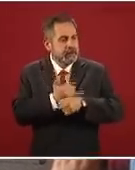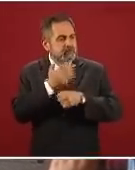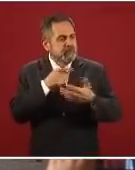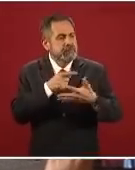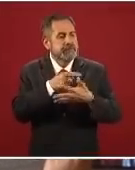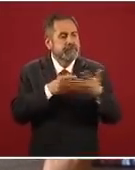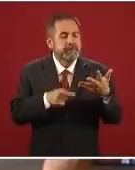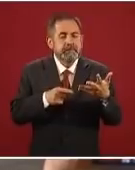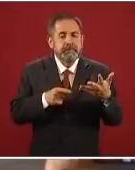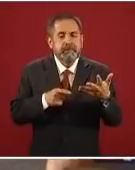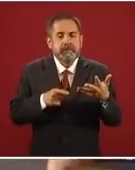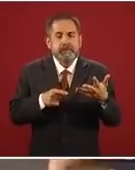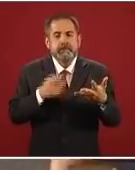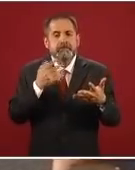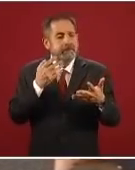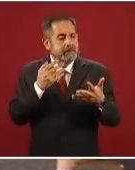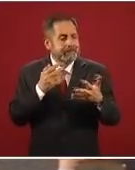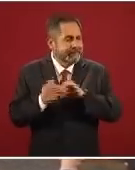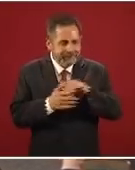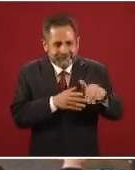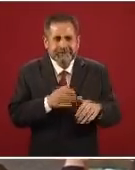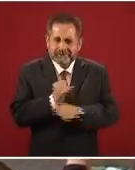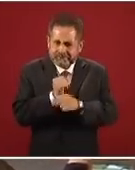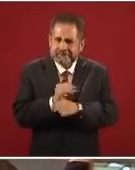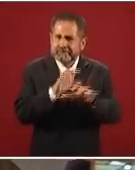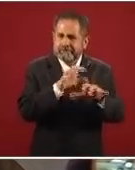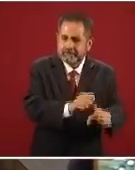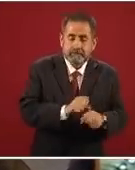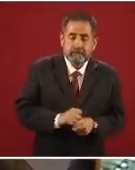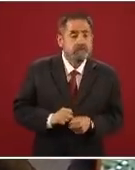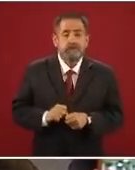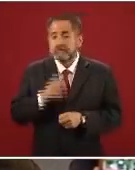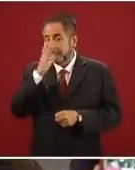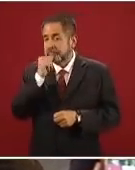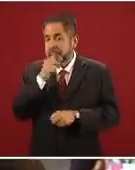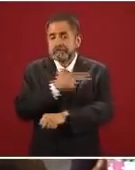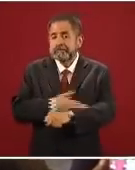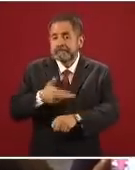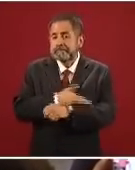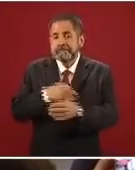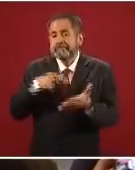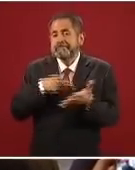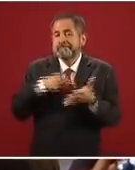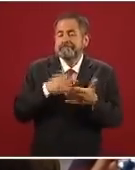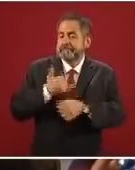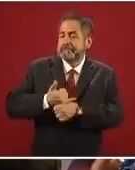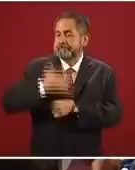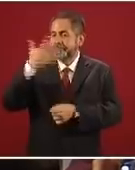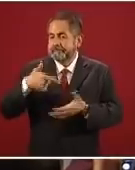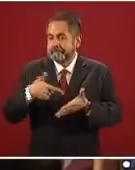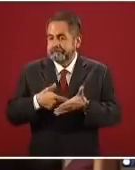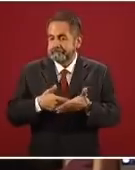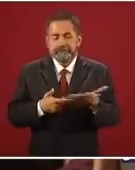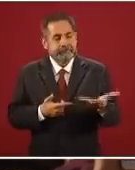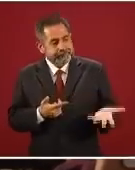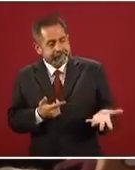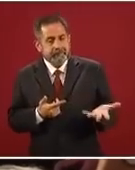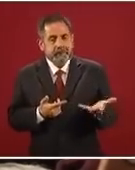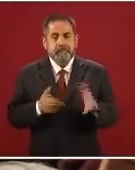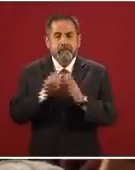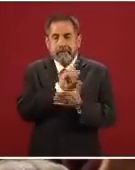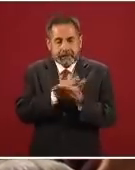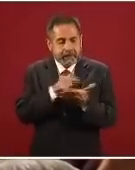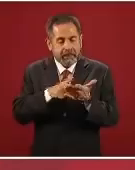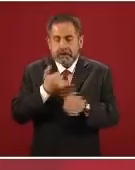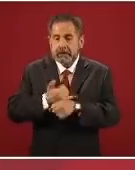nosotros consideramos que debían de superarse. Entonces, lo que hicimos, y esto fue una situación